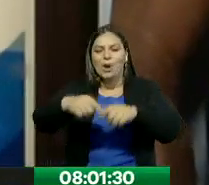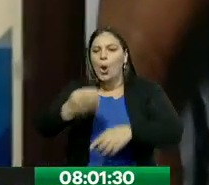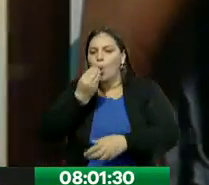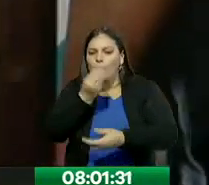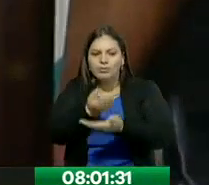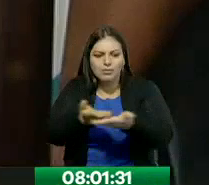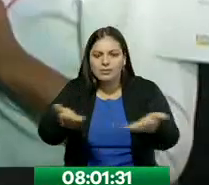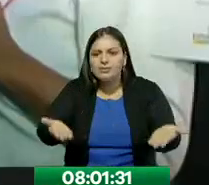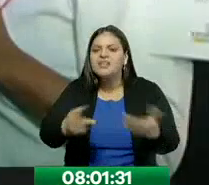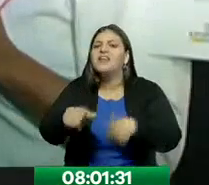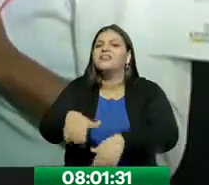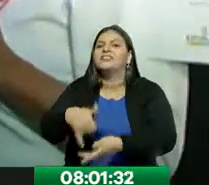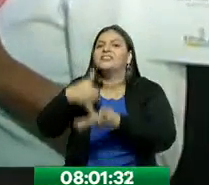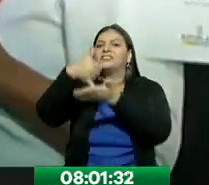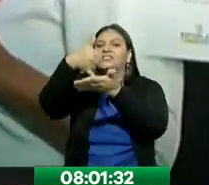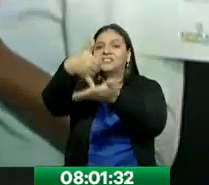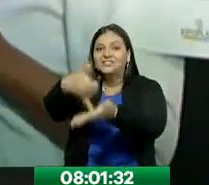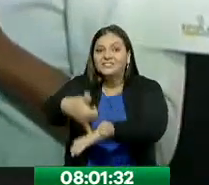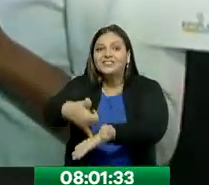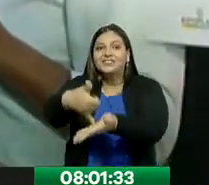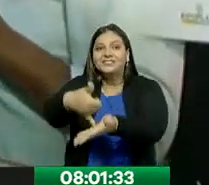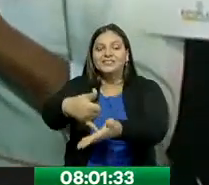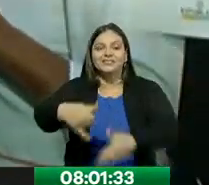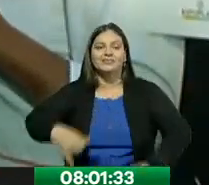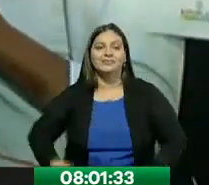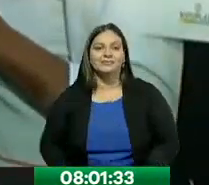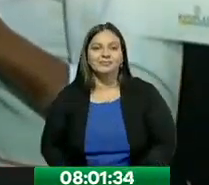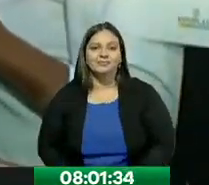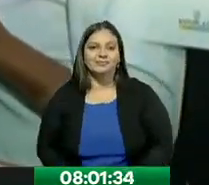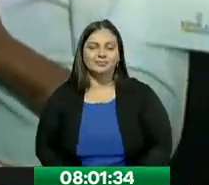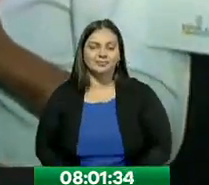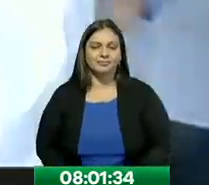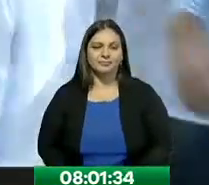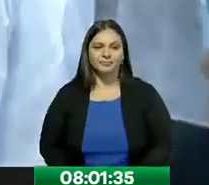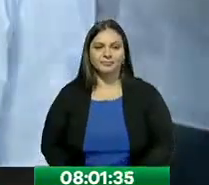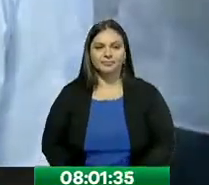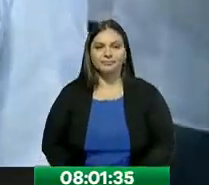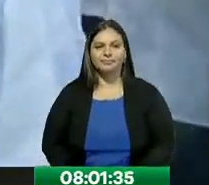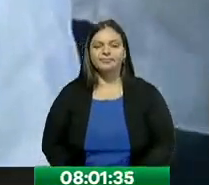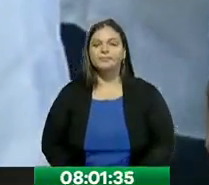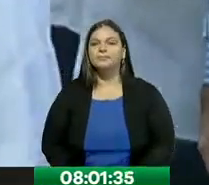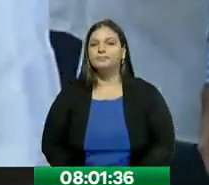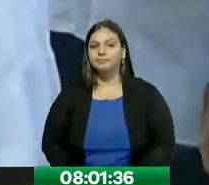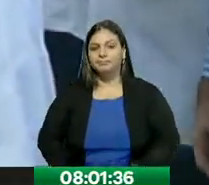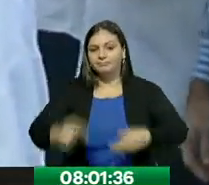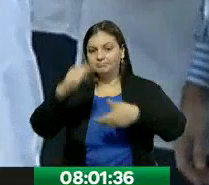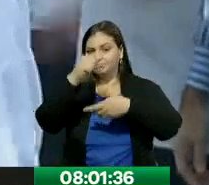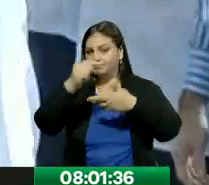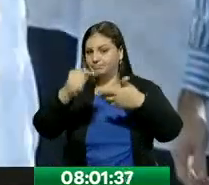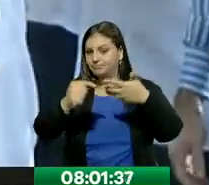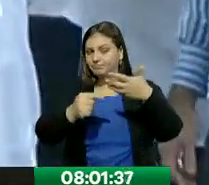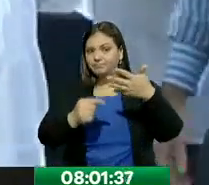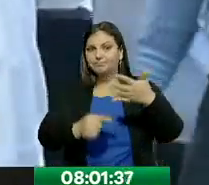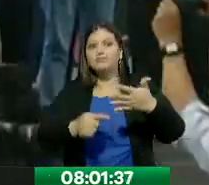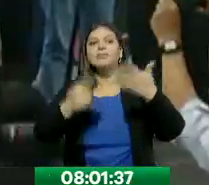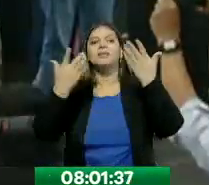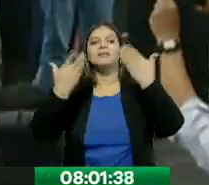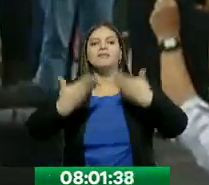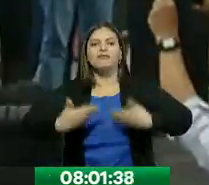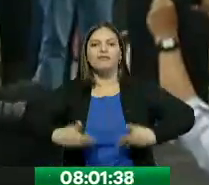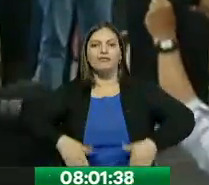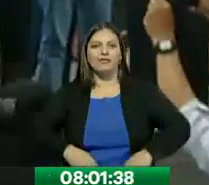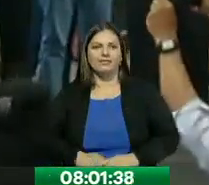se realizó en el Centro de Convenciones del Puerto Principal, por supuesto. Ahí está. ¿Cuántos usted fue?